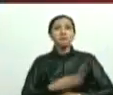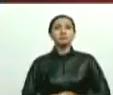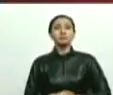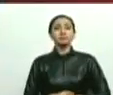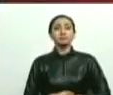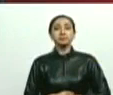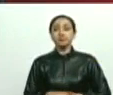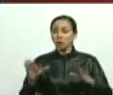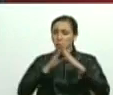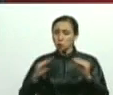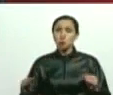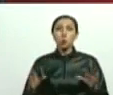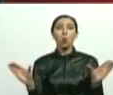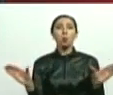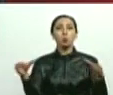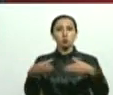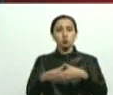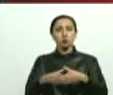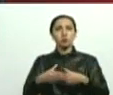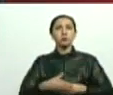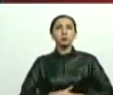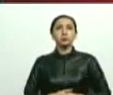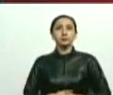todas las UVC.